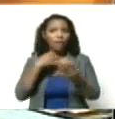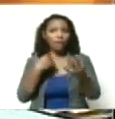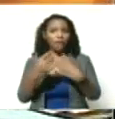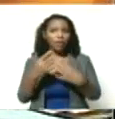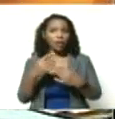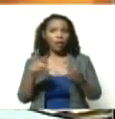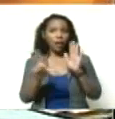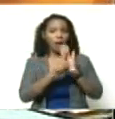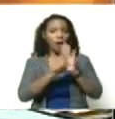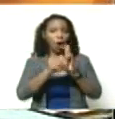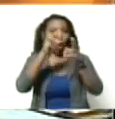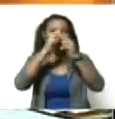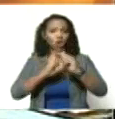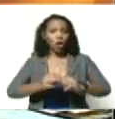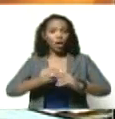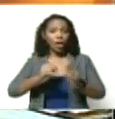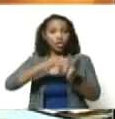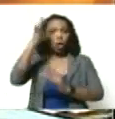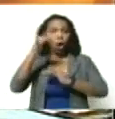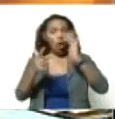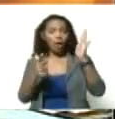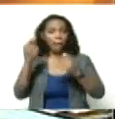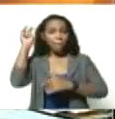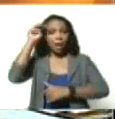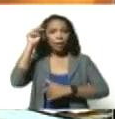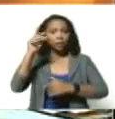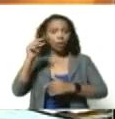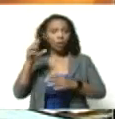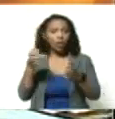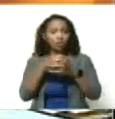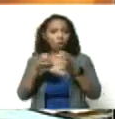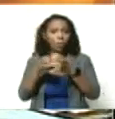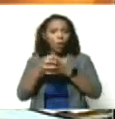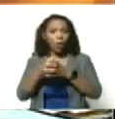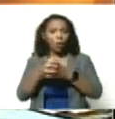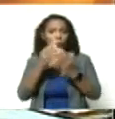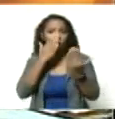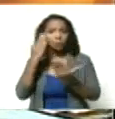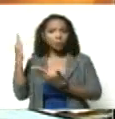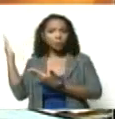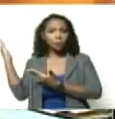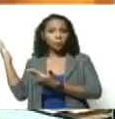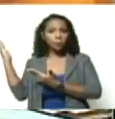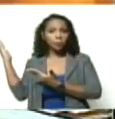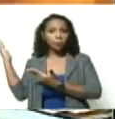Legislativo. Honor y gloria al maestro de generaciones, Earle Herrera.